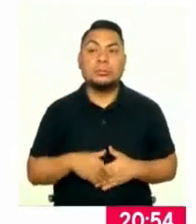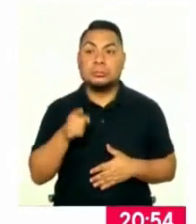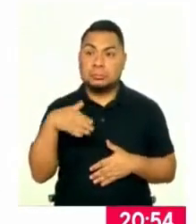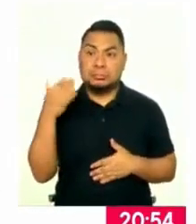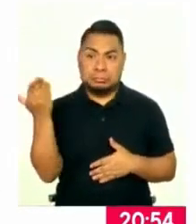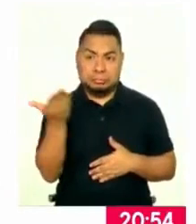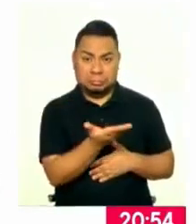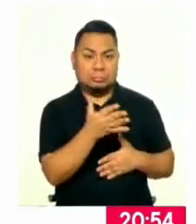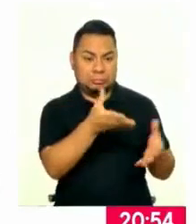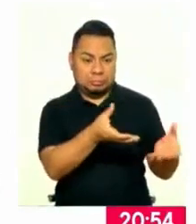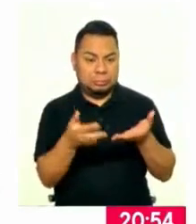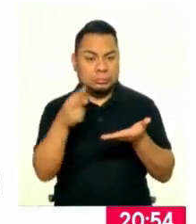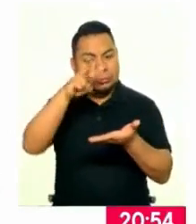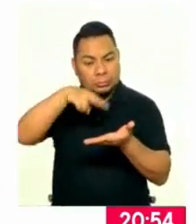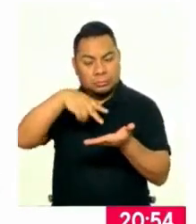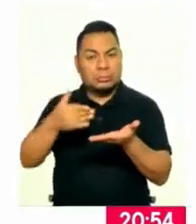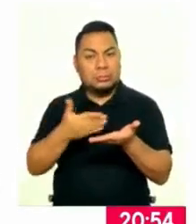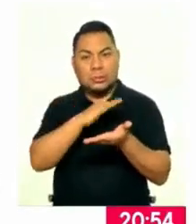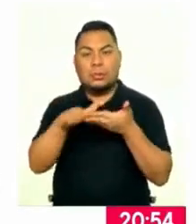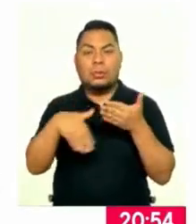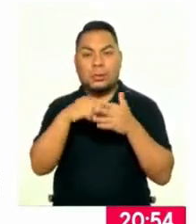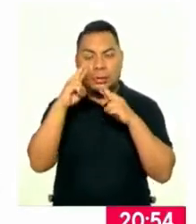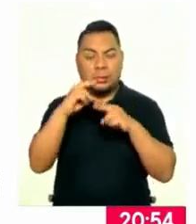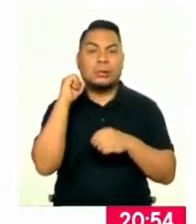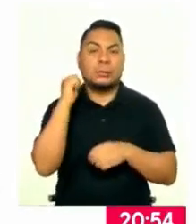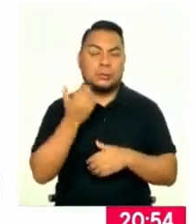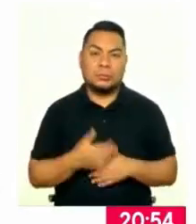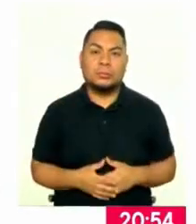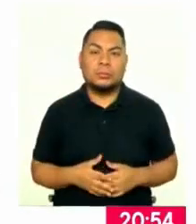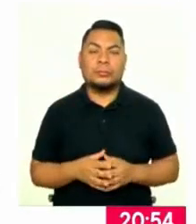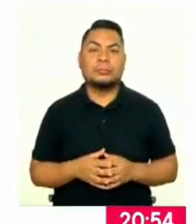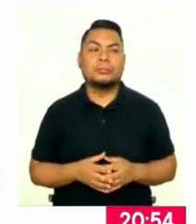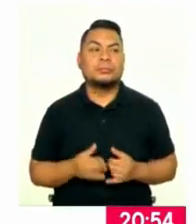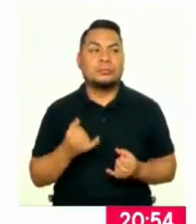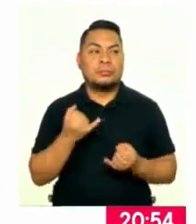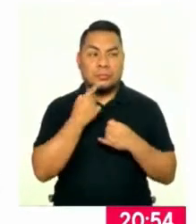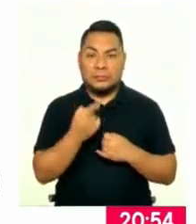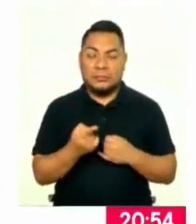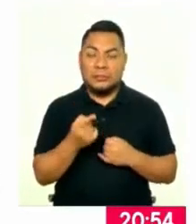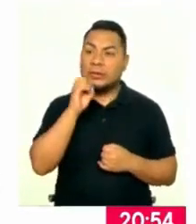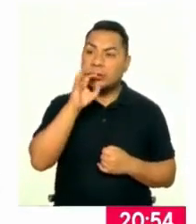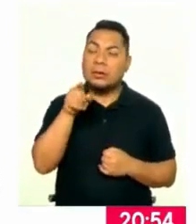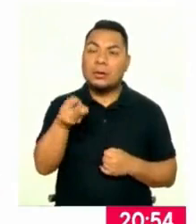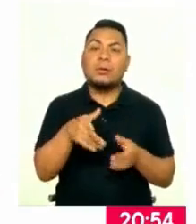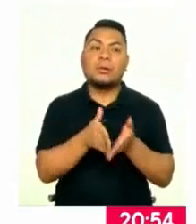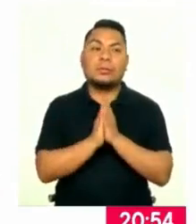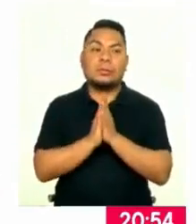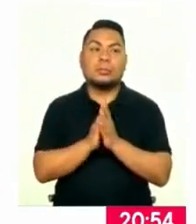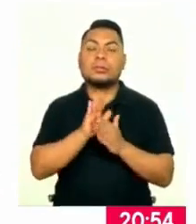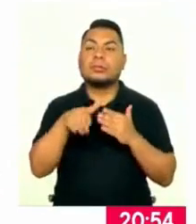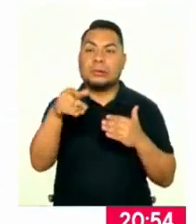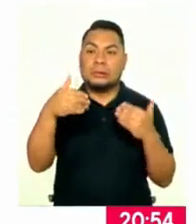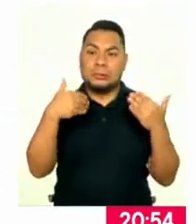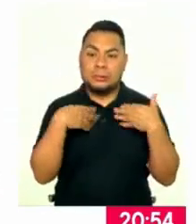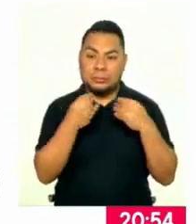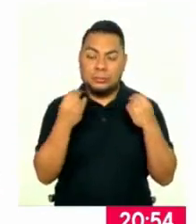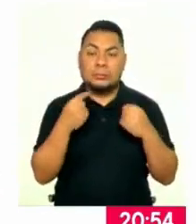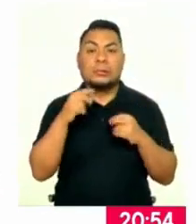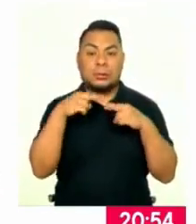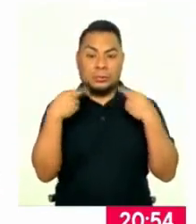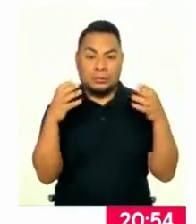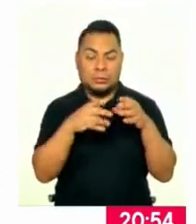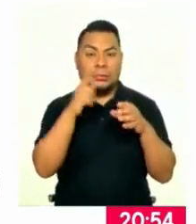pueda revisarlo sin ninguna restricción y en estricto respeto al derecho. Finalmente, le informo que atendiendo a su pedido y debido a que tiene una citación